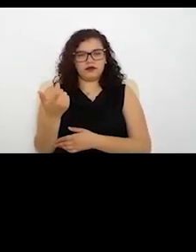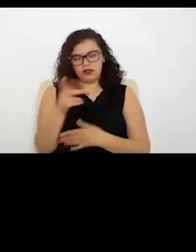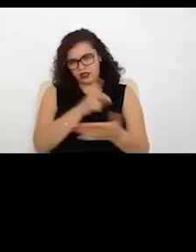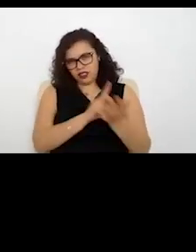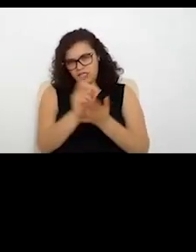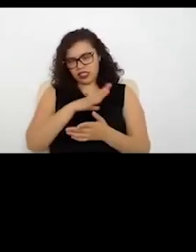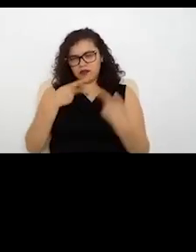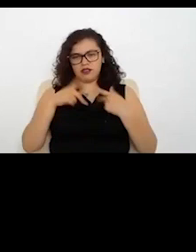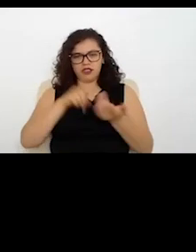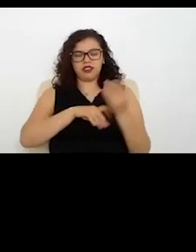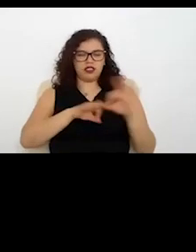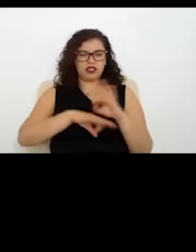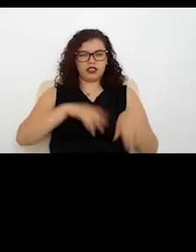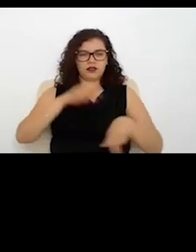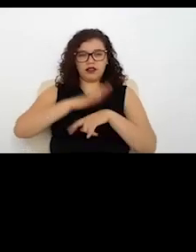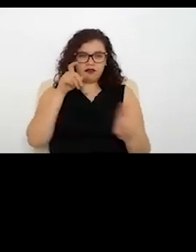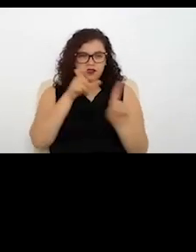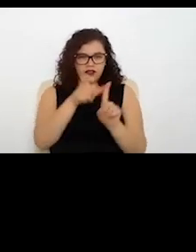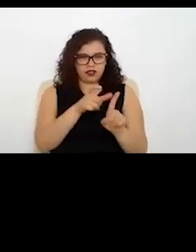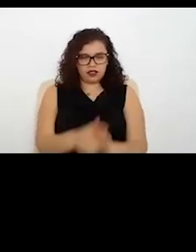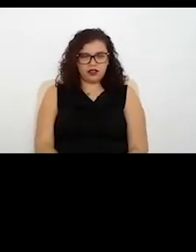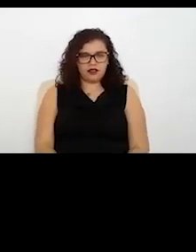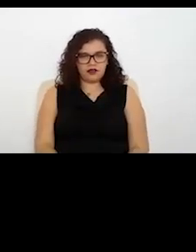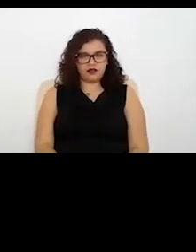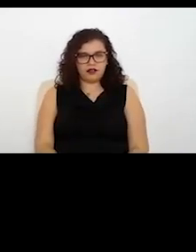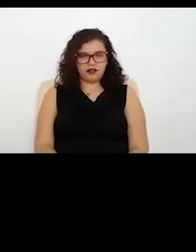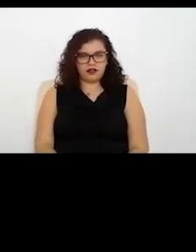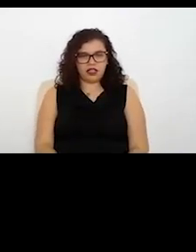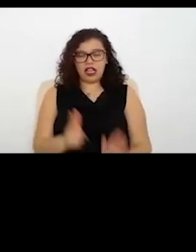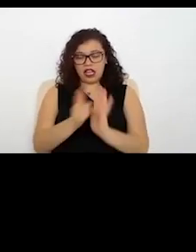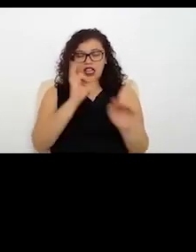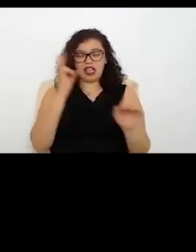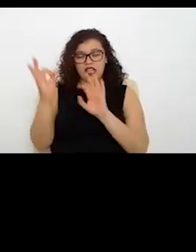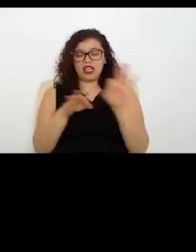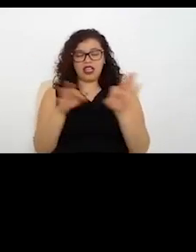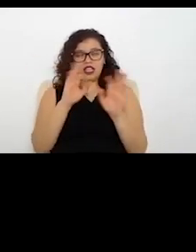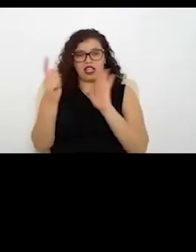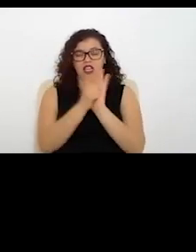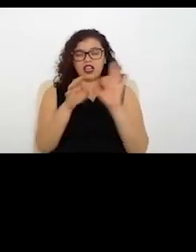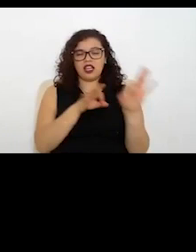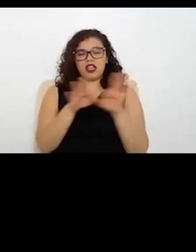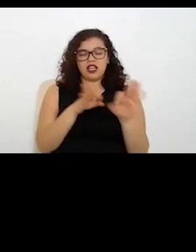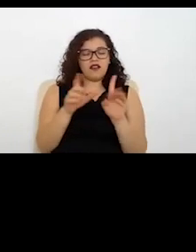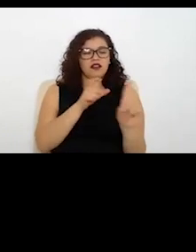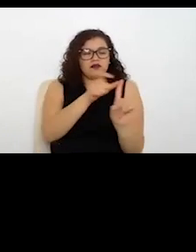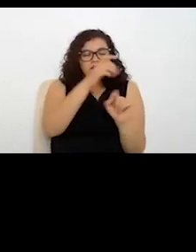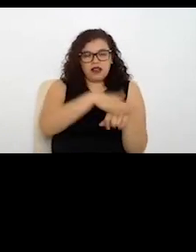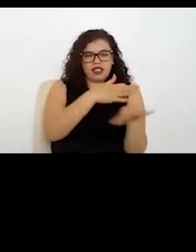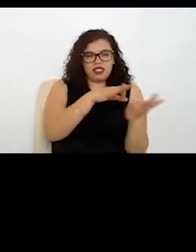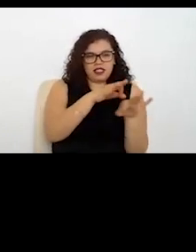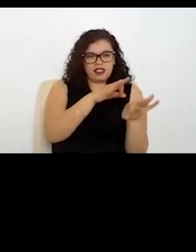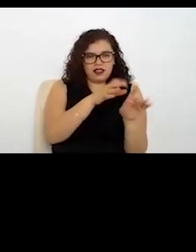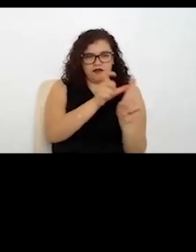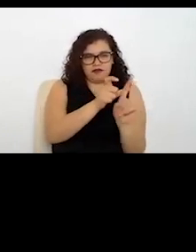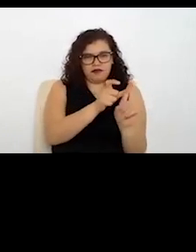tiene el trabajador que más protege la ley de trabajo, sobre todo con este antecedente histórico